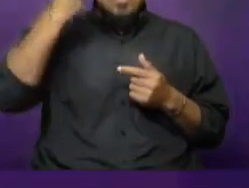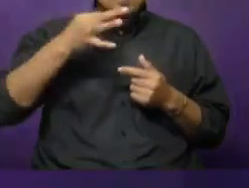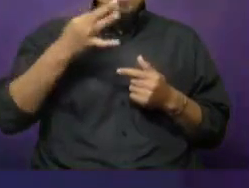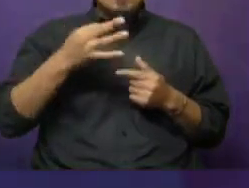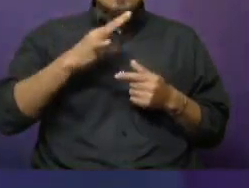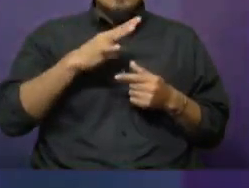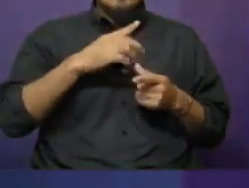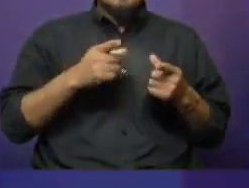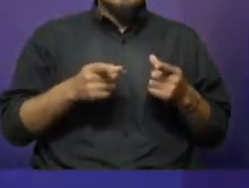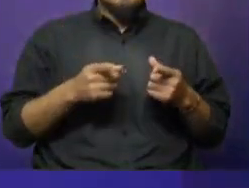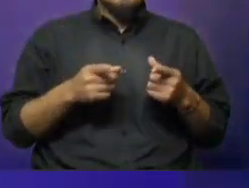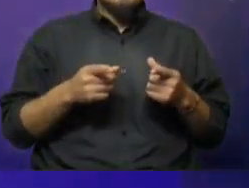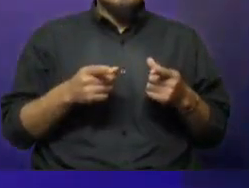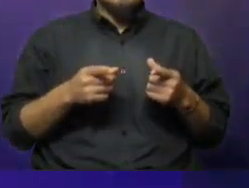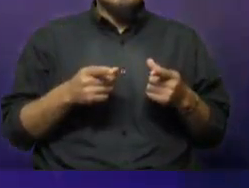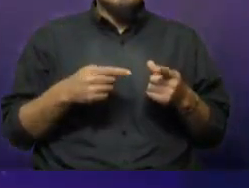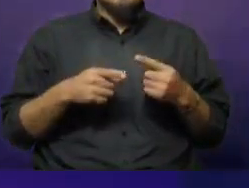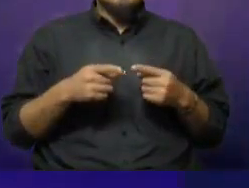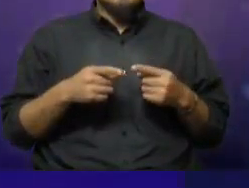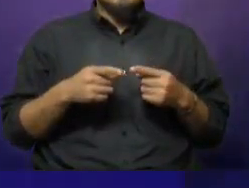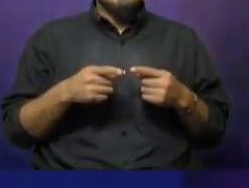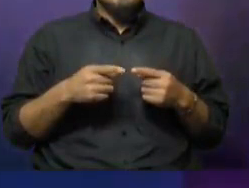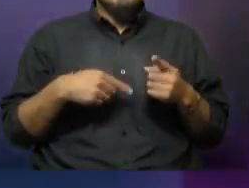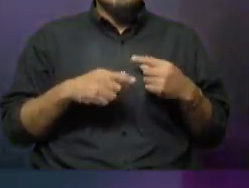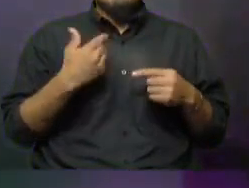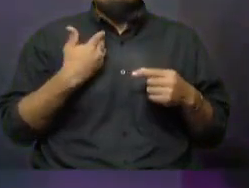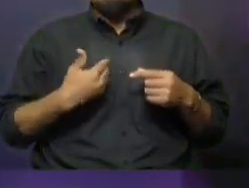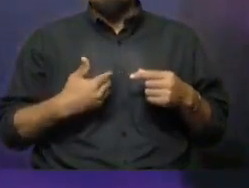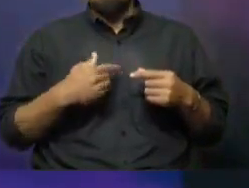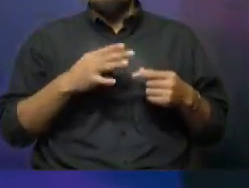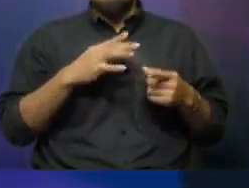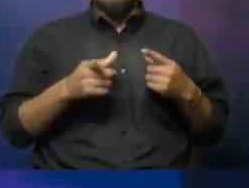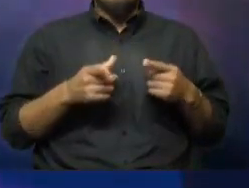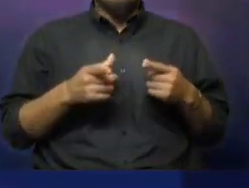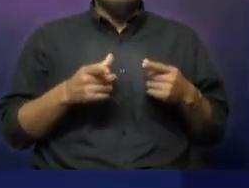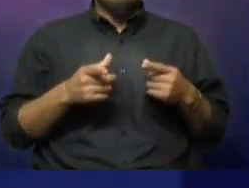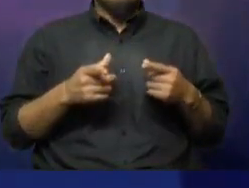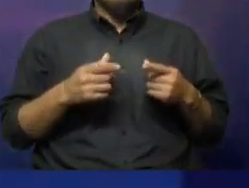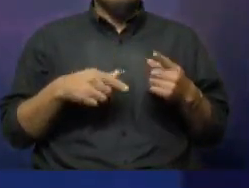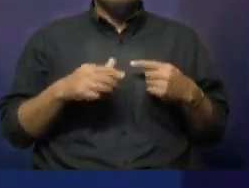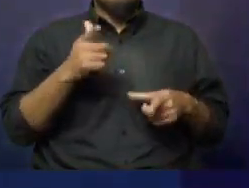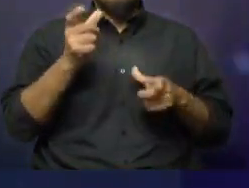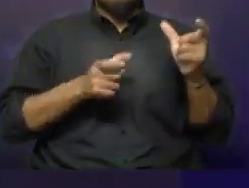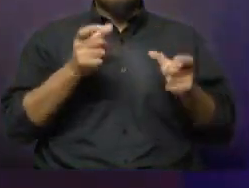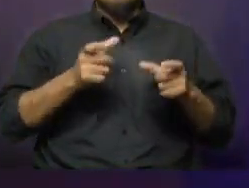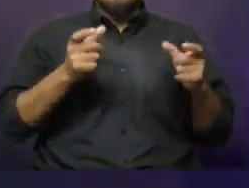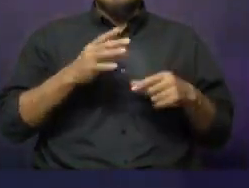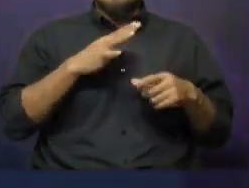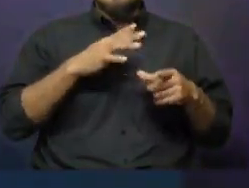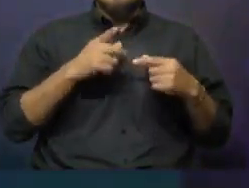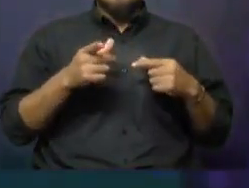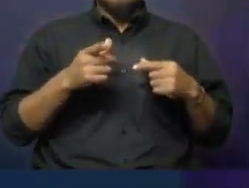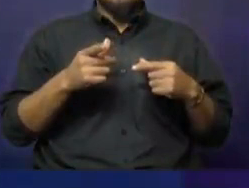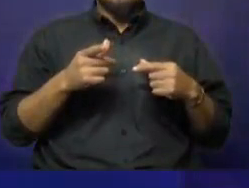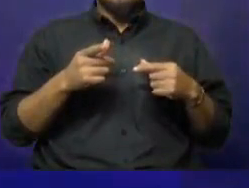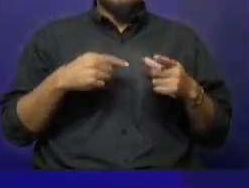poco, ¿no? O sea, tanto con alegrías como con tristezas o como con personas que tengo cercanas, de las cuales está,